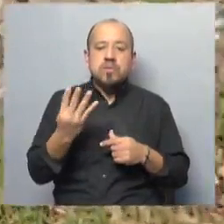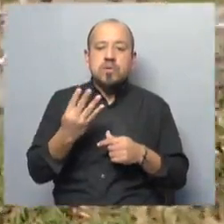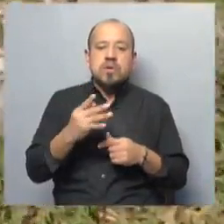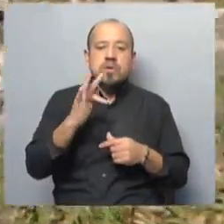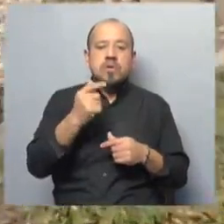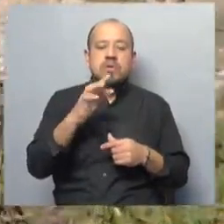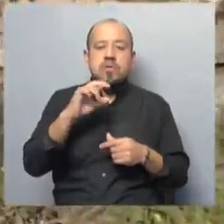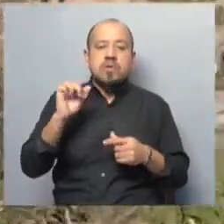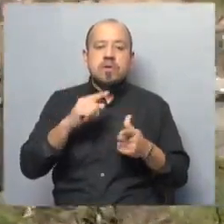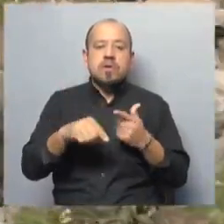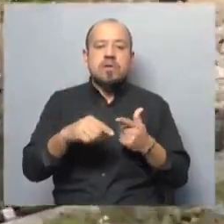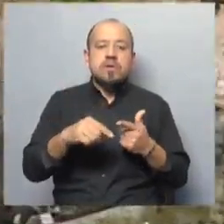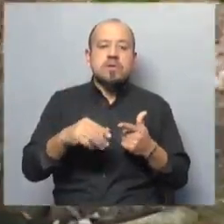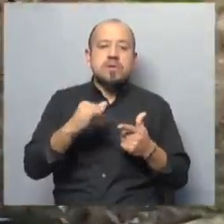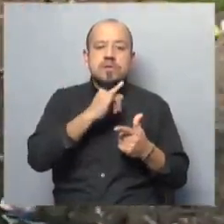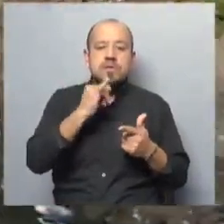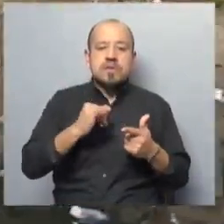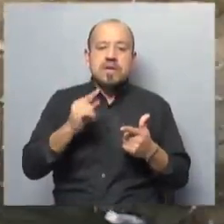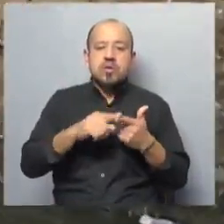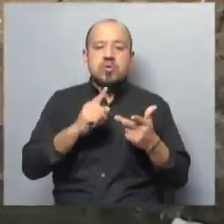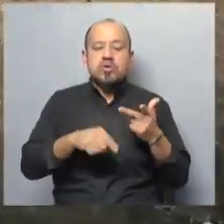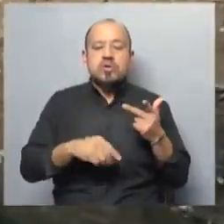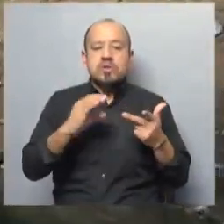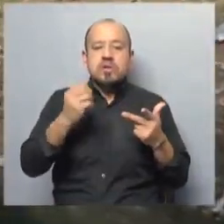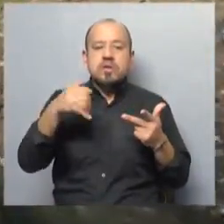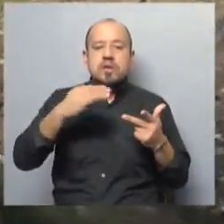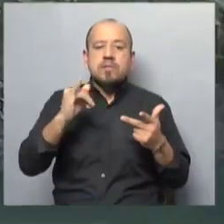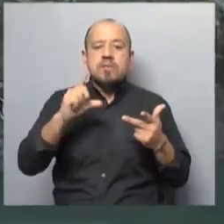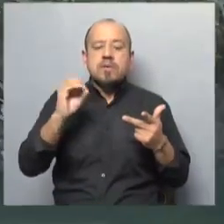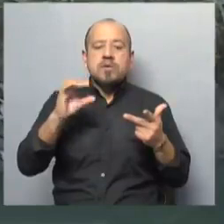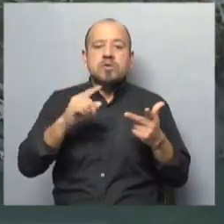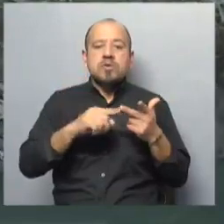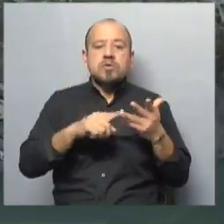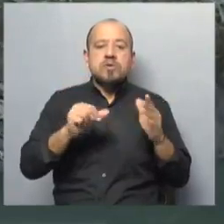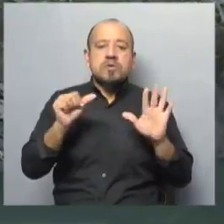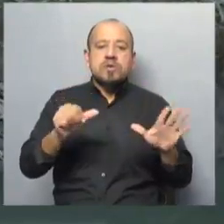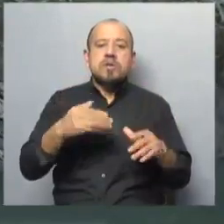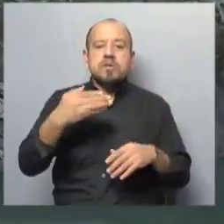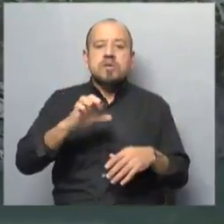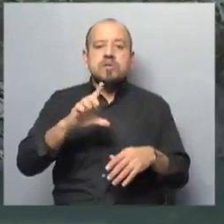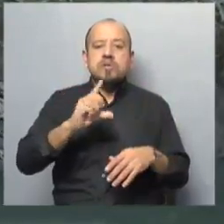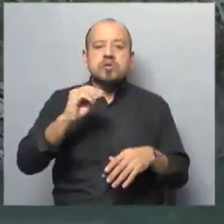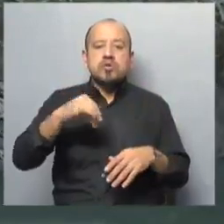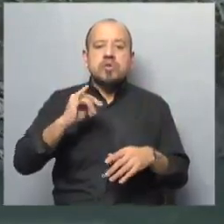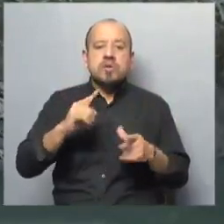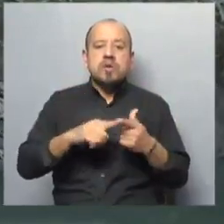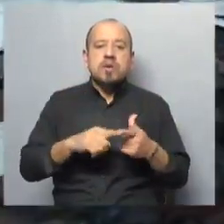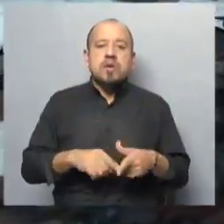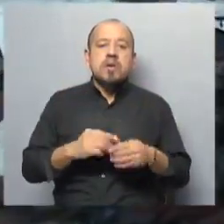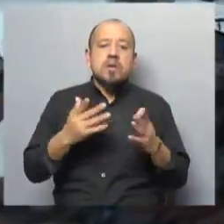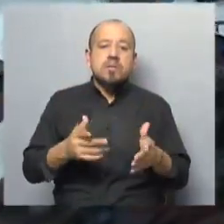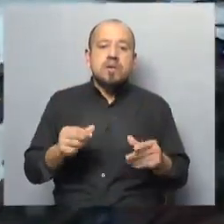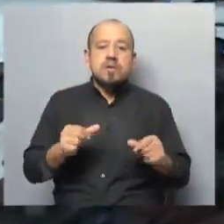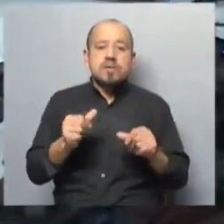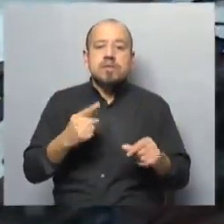Farré, 52 en Barrio Zita Rosa, 9 en Campillos y Leandro Gómez y 6 en Bellón y Matilde Pacheco. Los criterios para definir